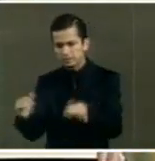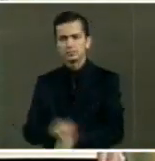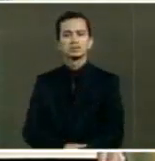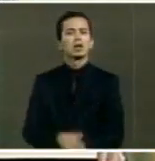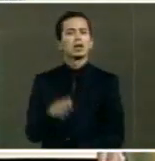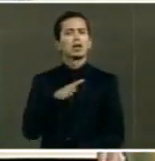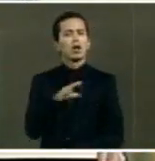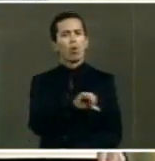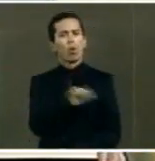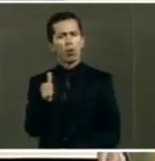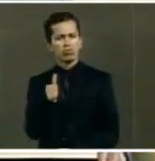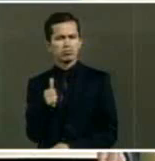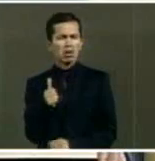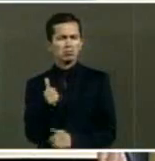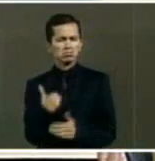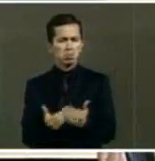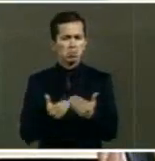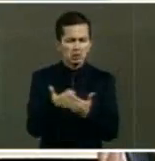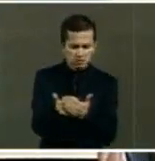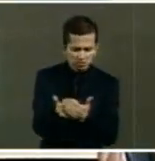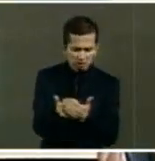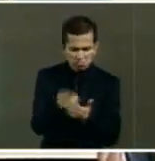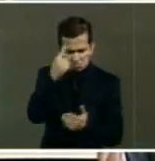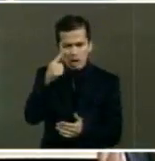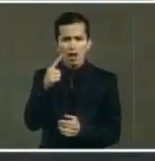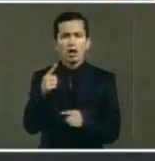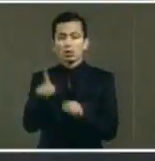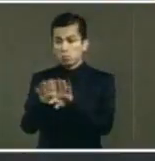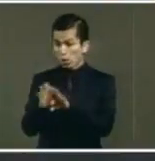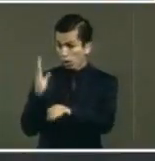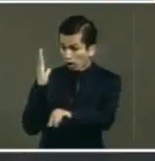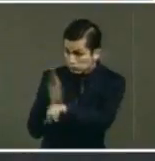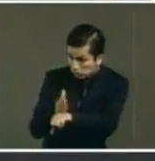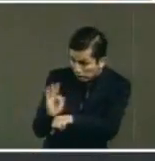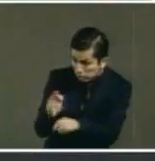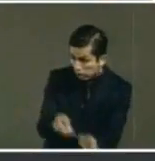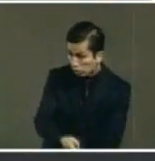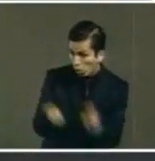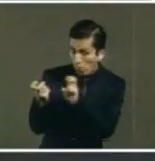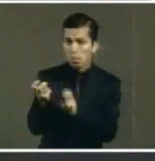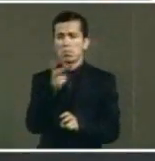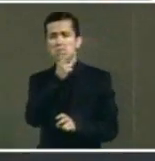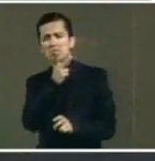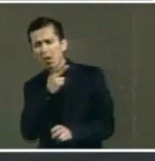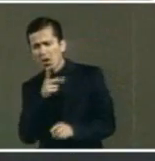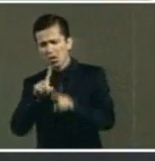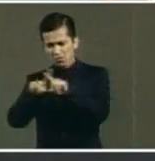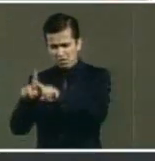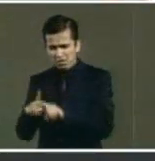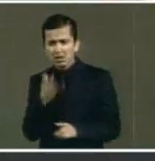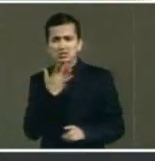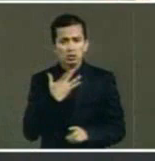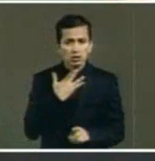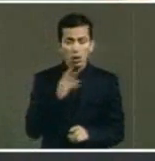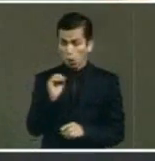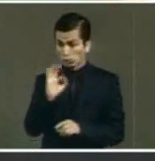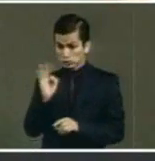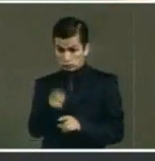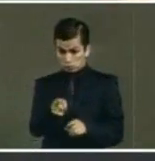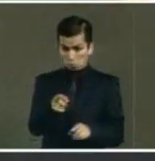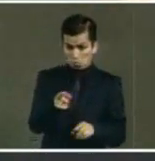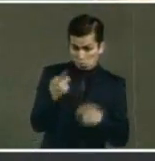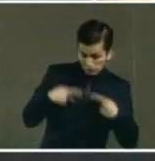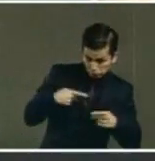que sanciona el robo de combustibles o la que propone cadena perpetua para secuestradores que mutilan o asesinan a